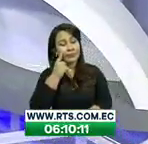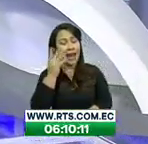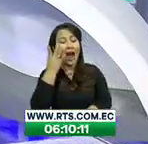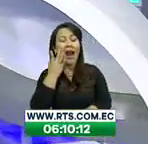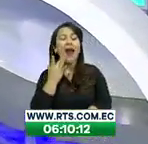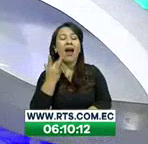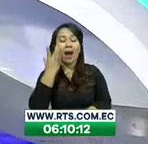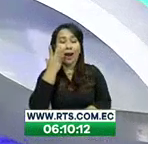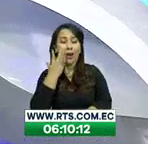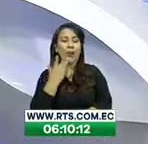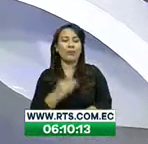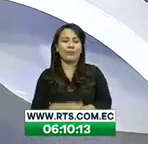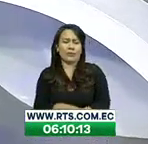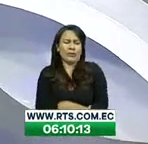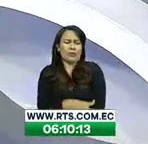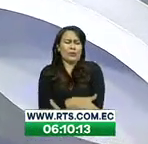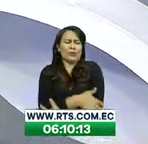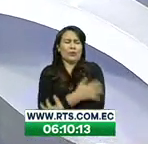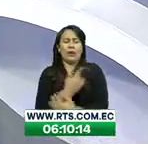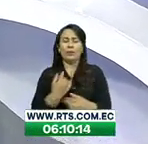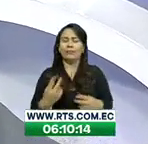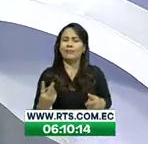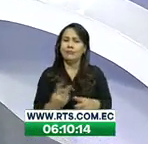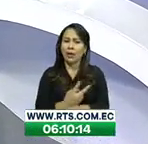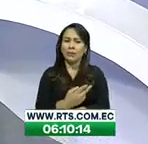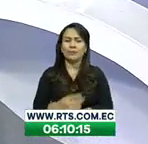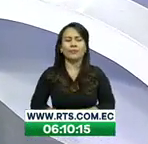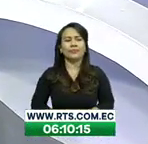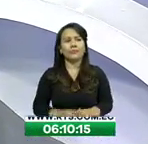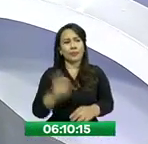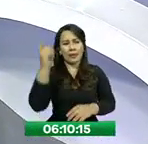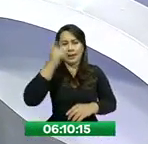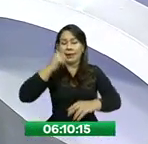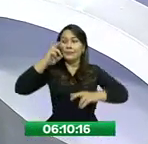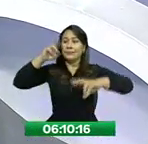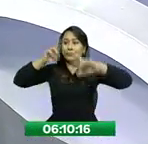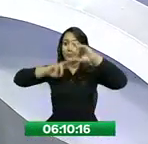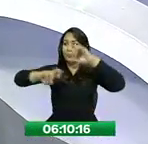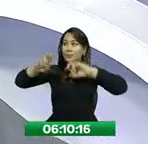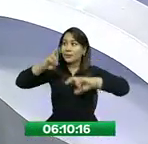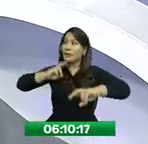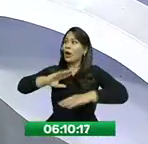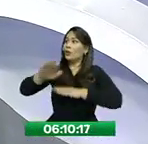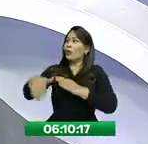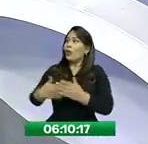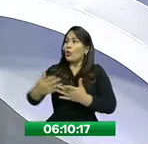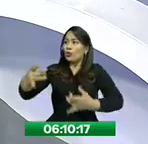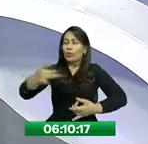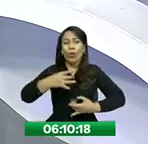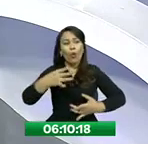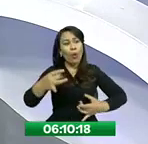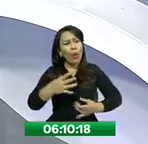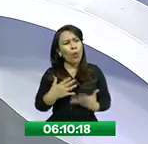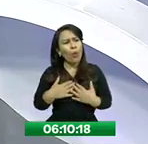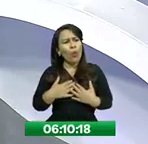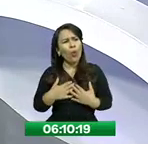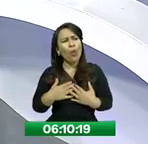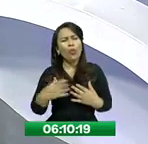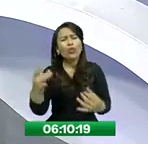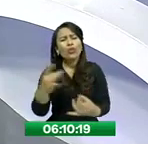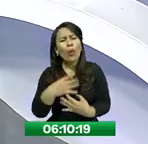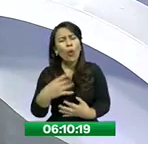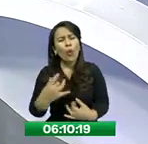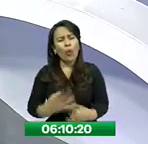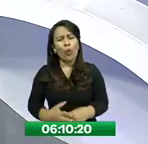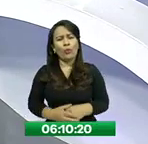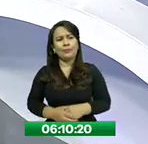Bastante escabroso este caso, que amerita ser debidamente investigado. Lo doloroso de este macabro